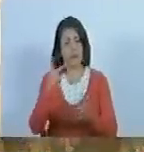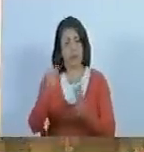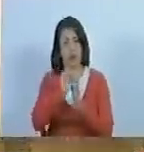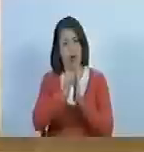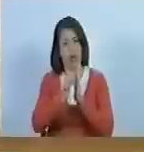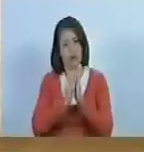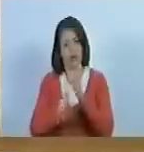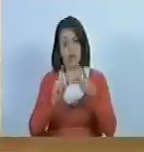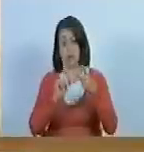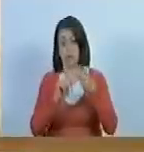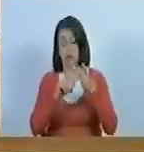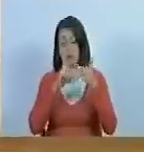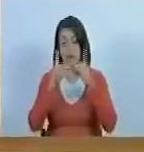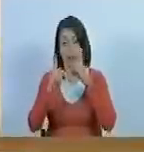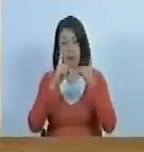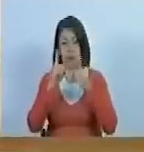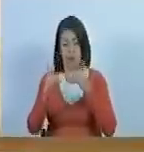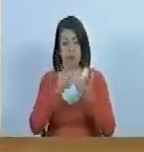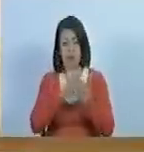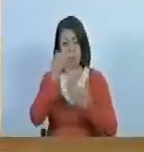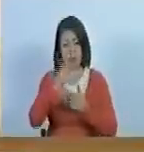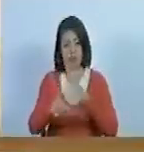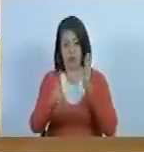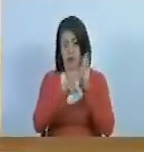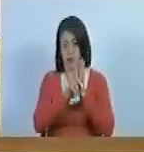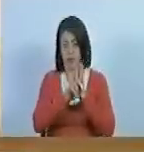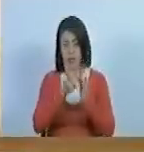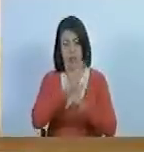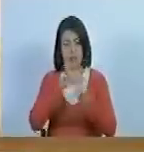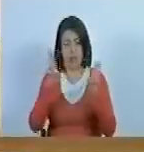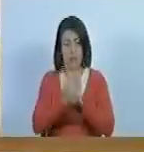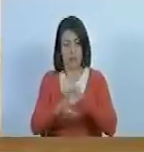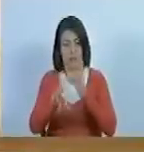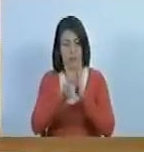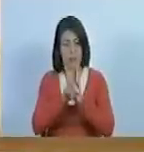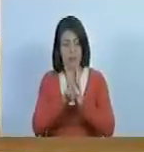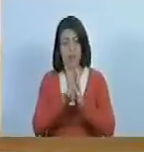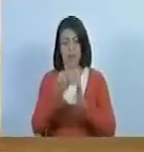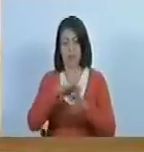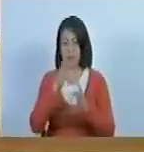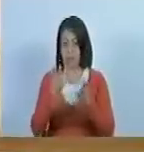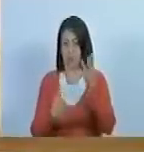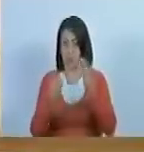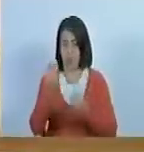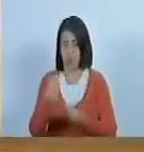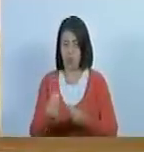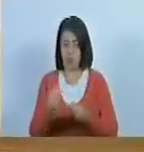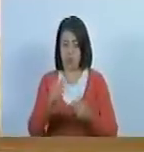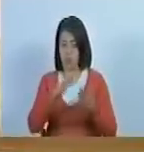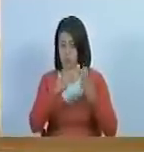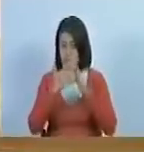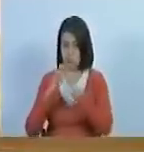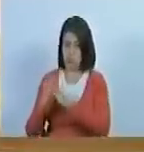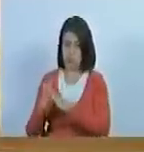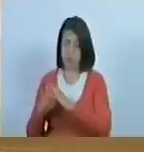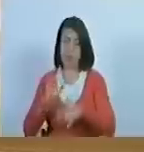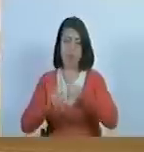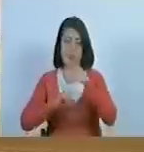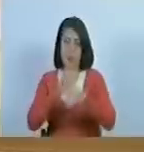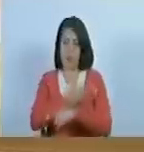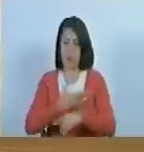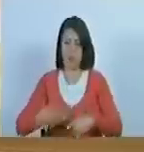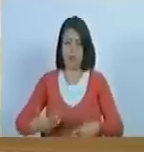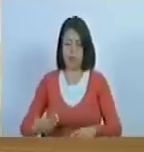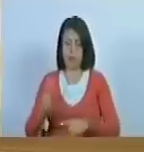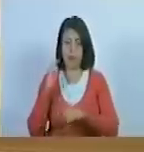artículos en la segunda discusión, del proyecto de ley orgánica de reforma de la ley orgánica de los consejos comunales. Seguidamente, el